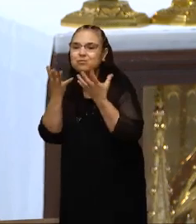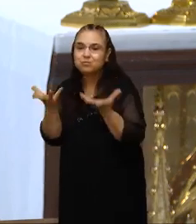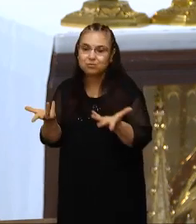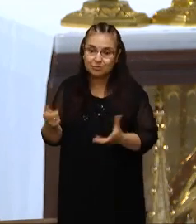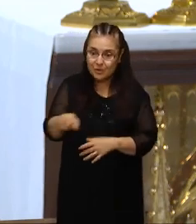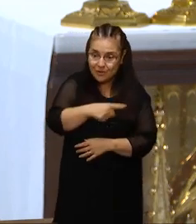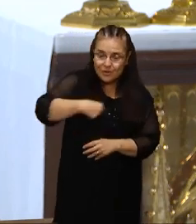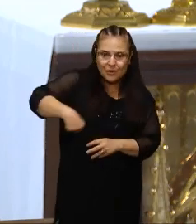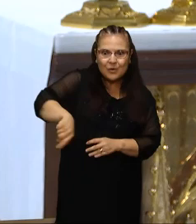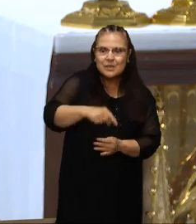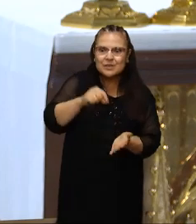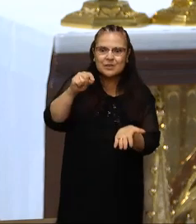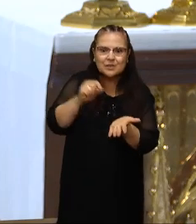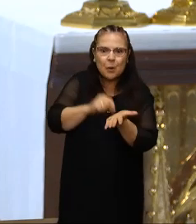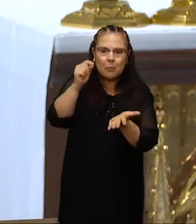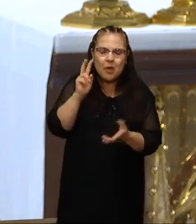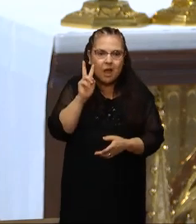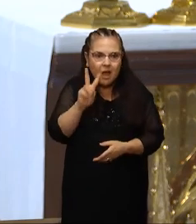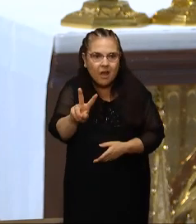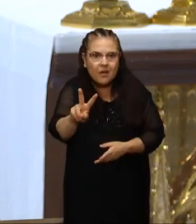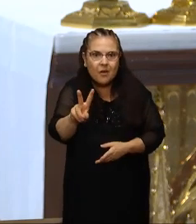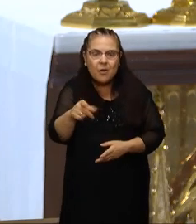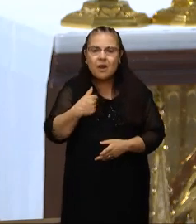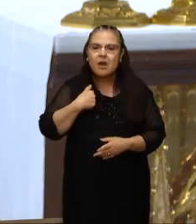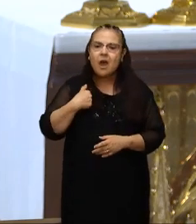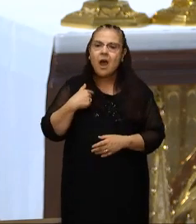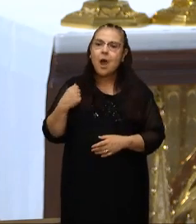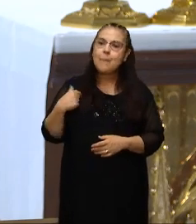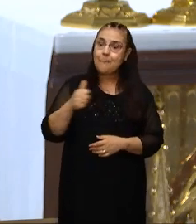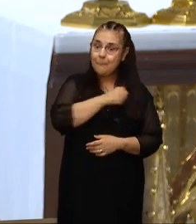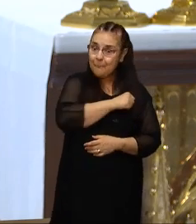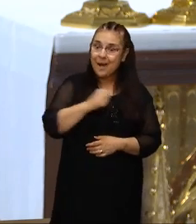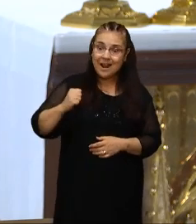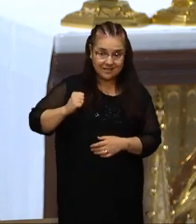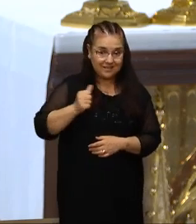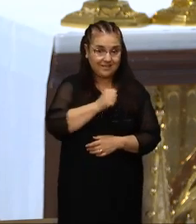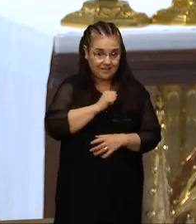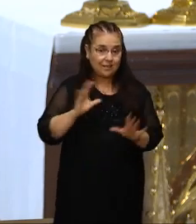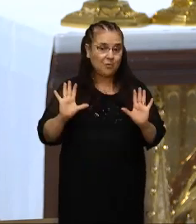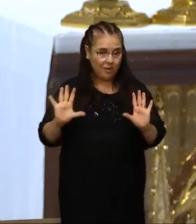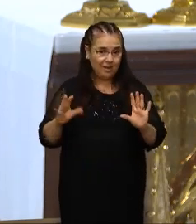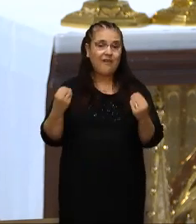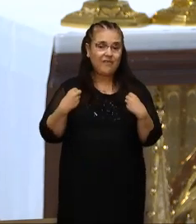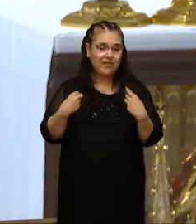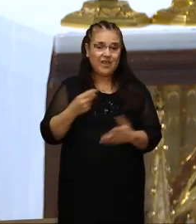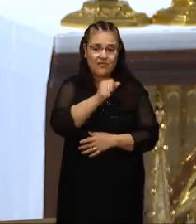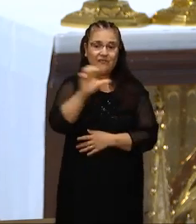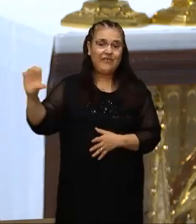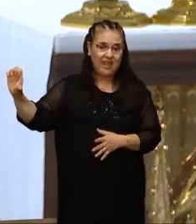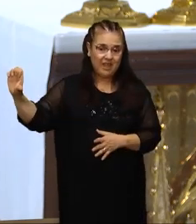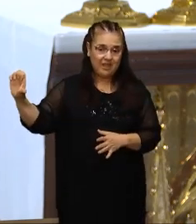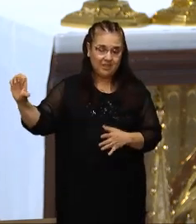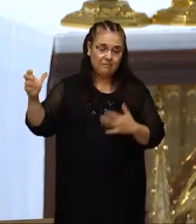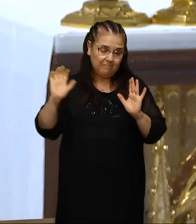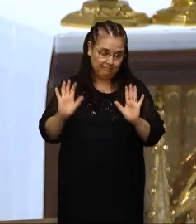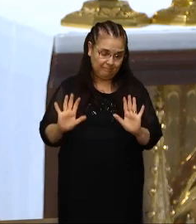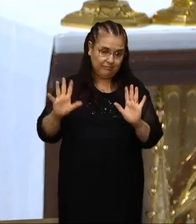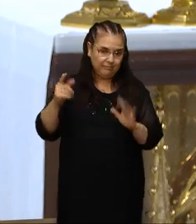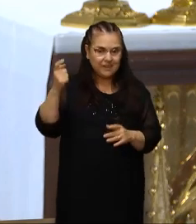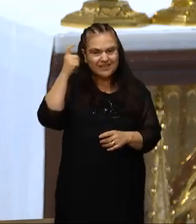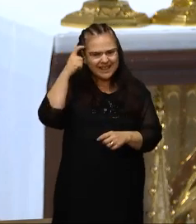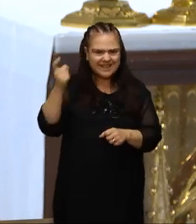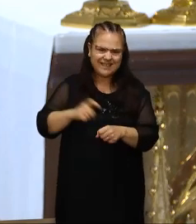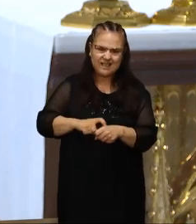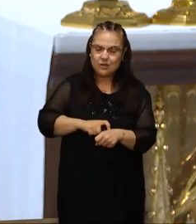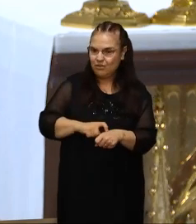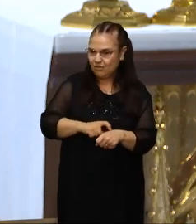punto de vista, nace más de nuestra particular manera de entender a Dios o de vivir la fe, o de una mera proyección psicológica,